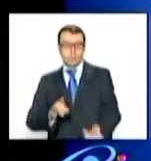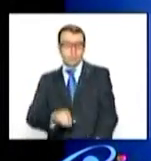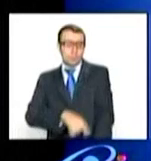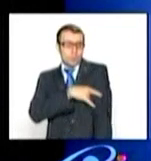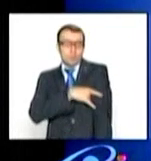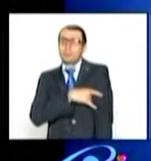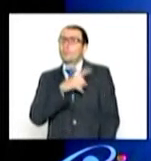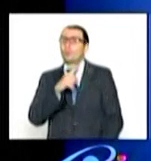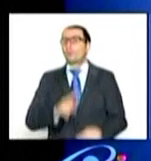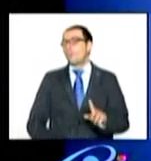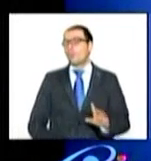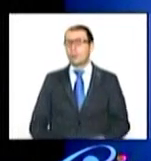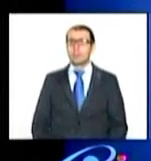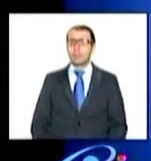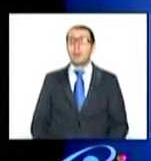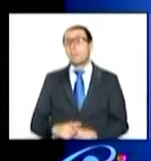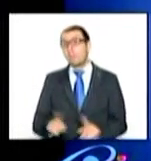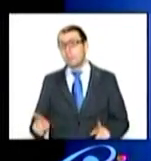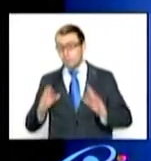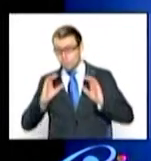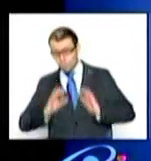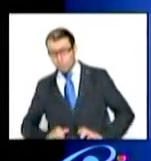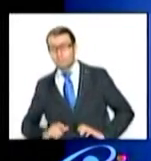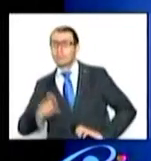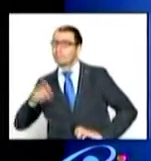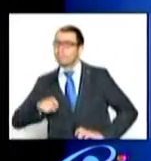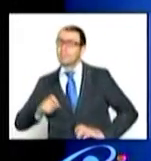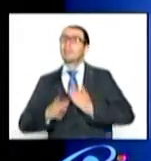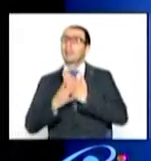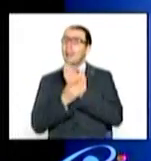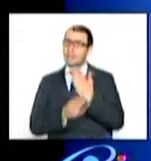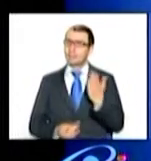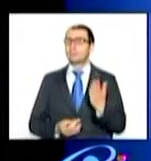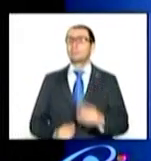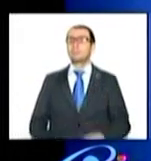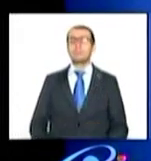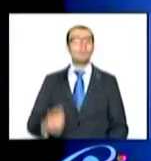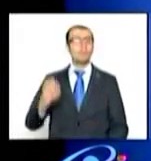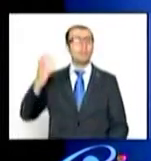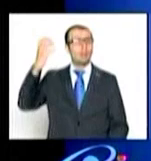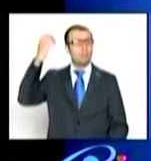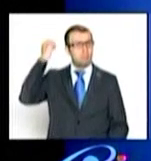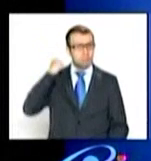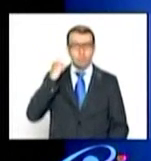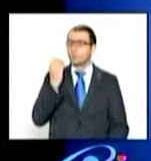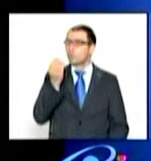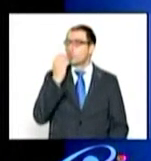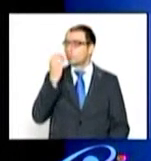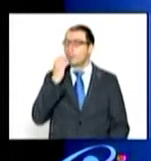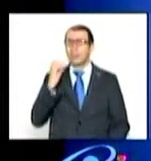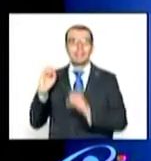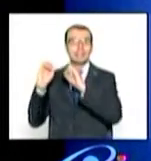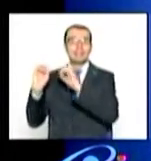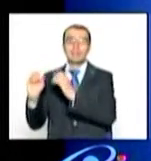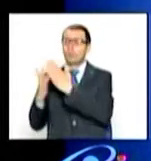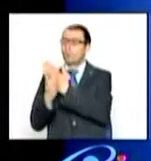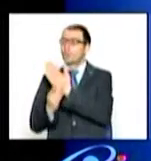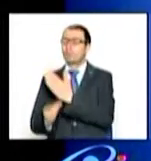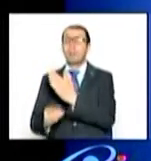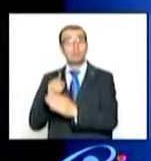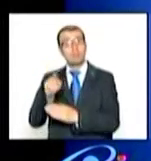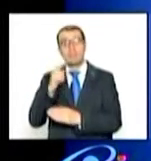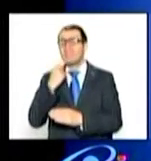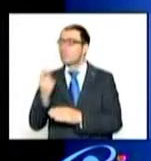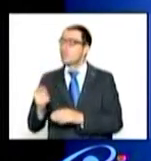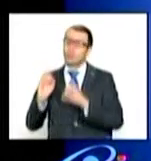son totalmente necesarias para la salud. Hace algunos años se hacían dietas que eran cero grasas y que a los pacientes les quitaban